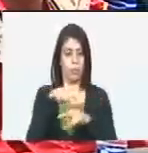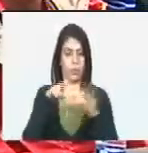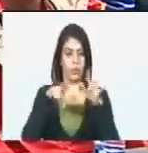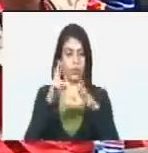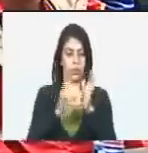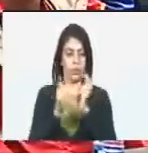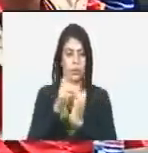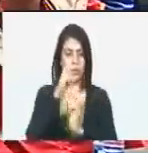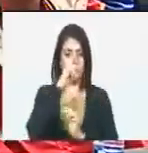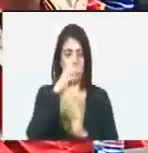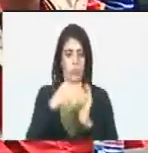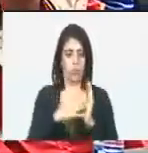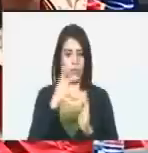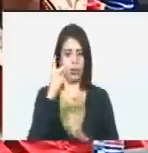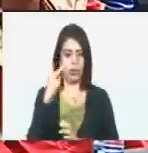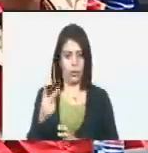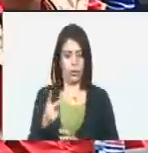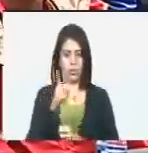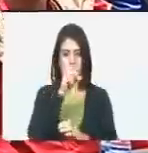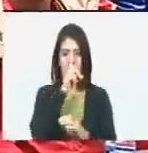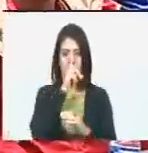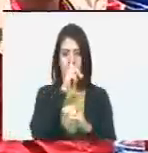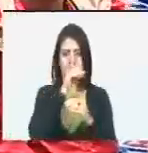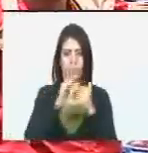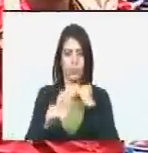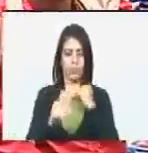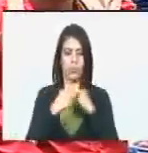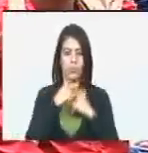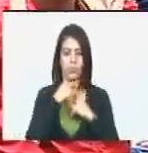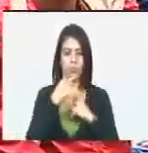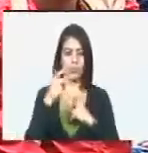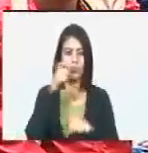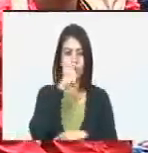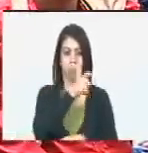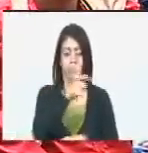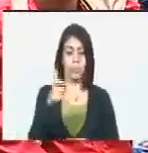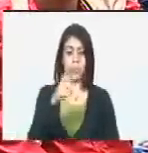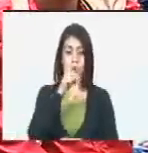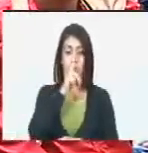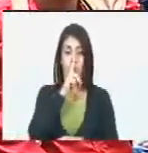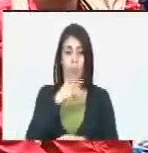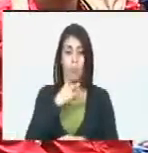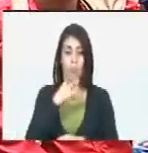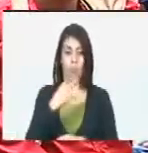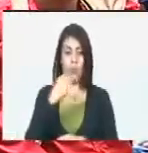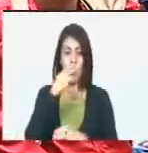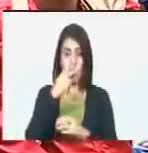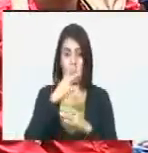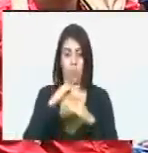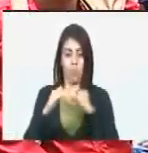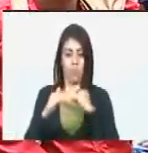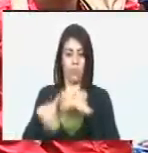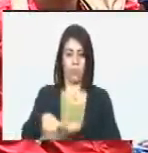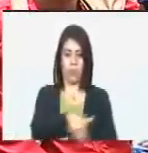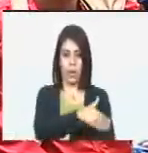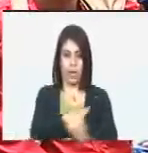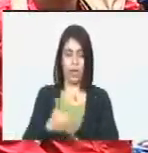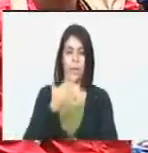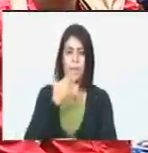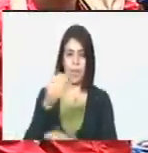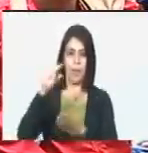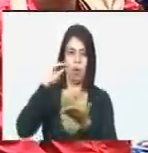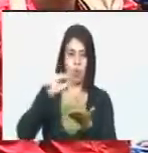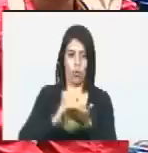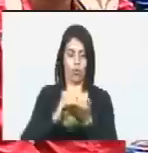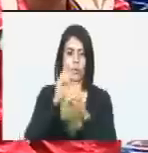2002 silenciaron la voz del pueblo, la voz de un pueblo en la calle que reclamaba el retorno de la